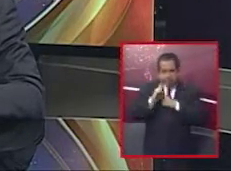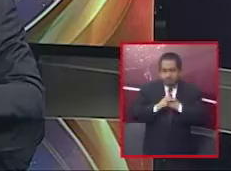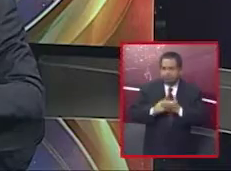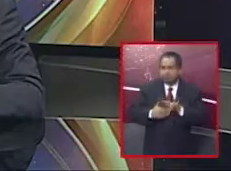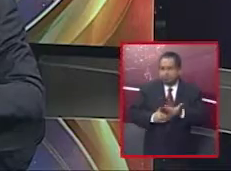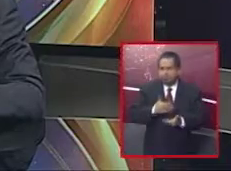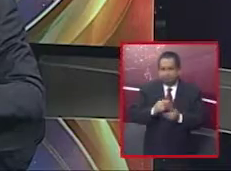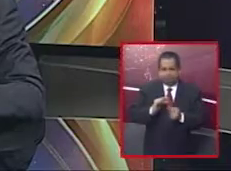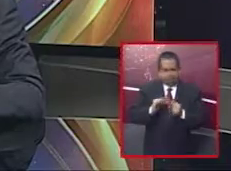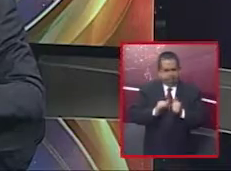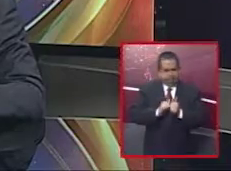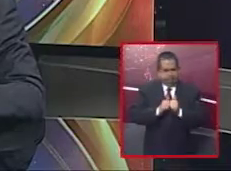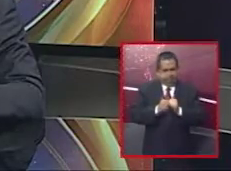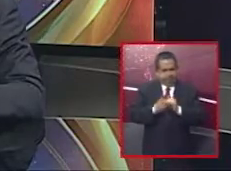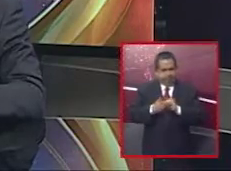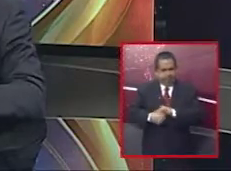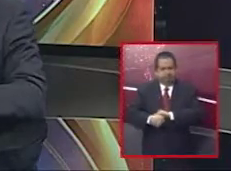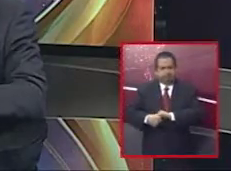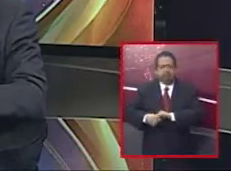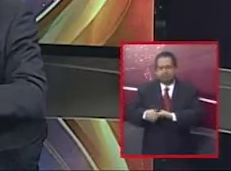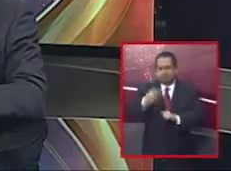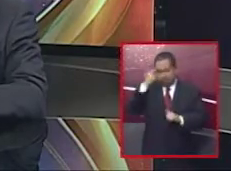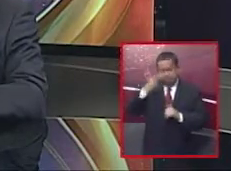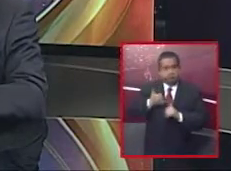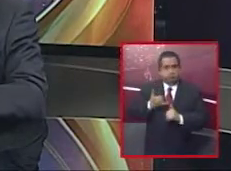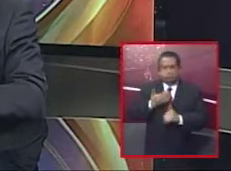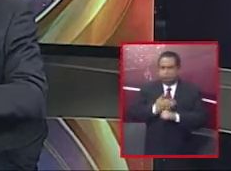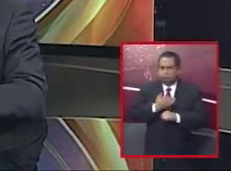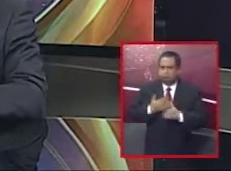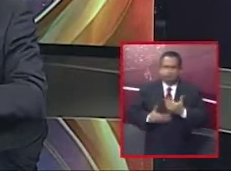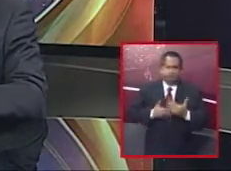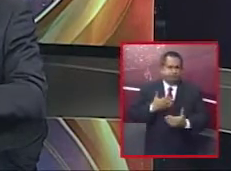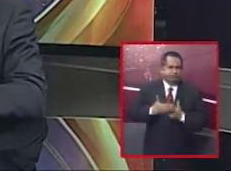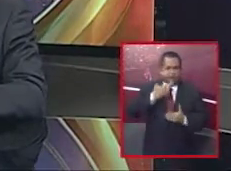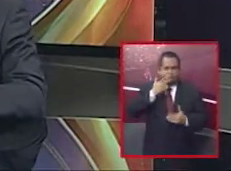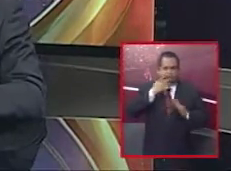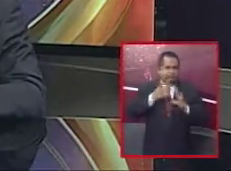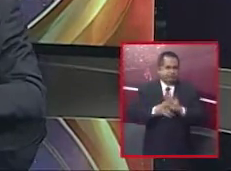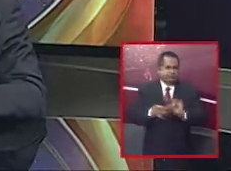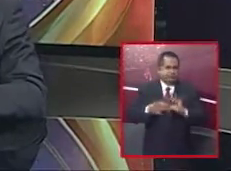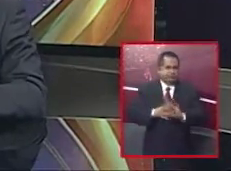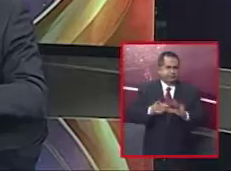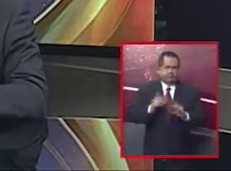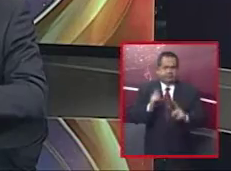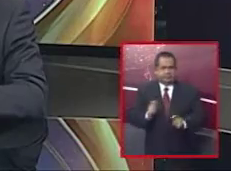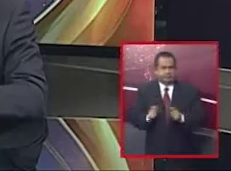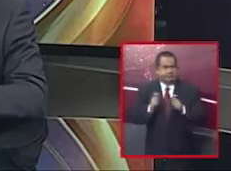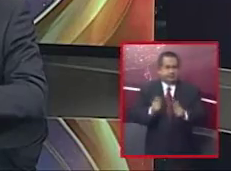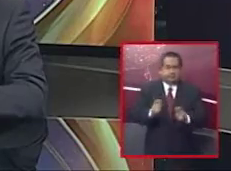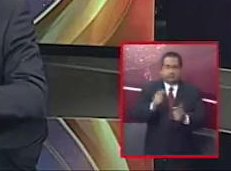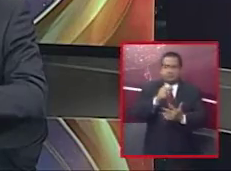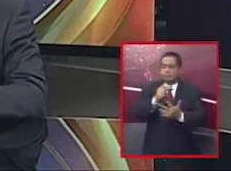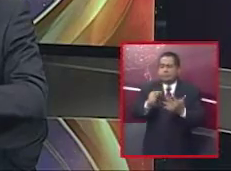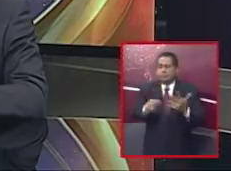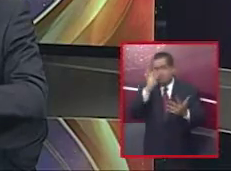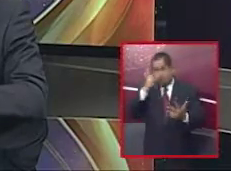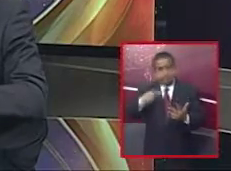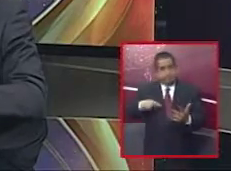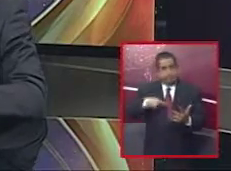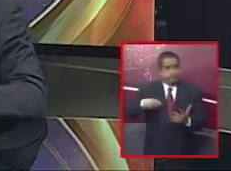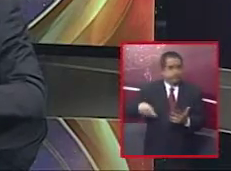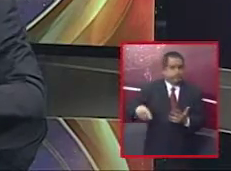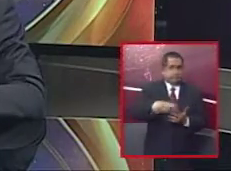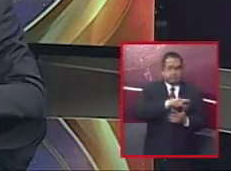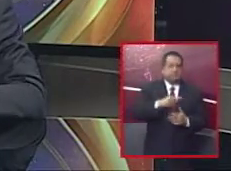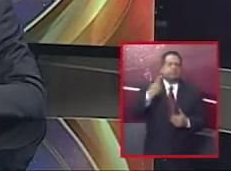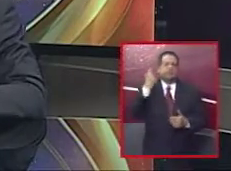y en estos últimos tiempos yo creo que más aceleradamente en otorgarle instrumentos a la sociedad para que